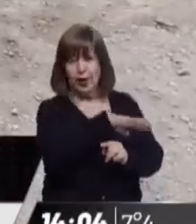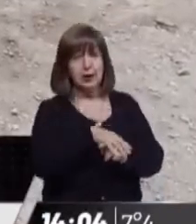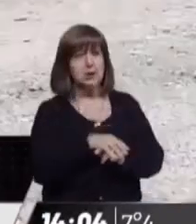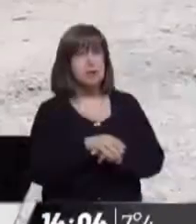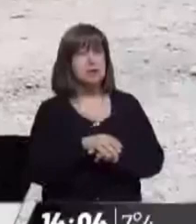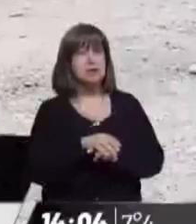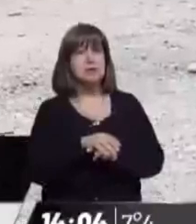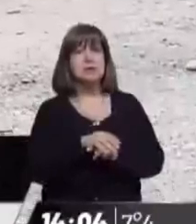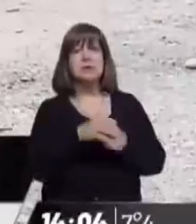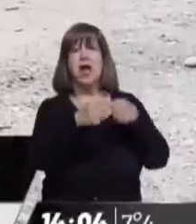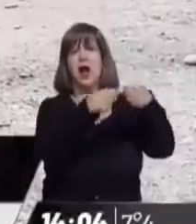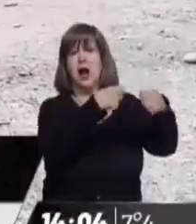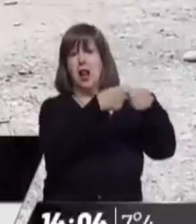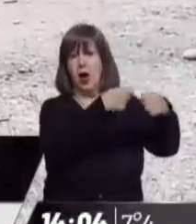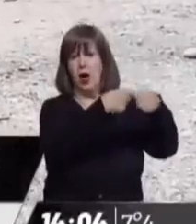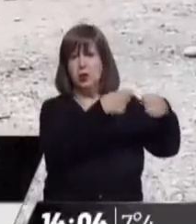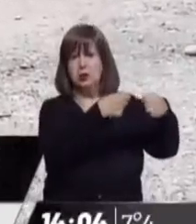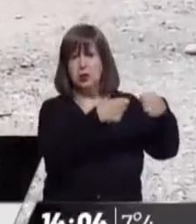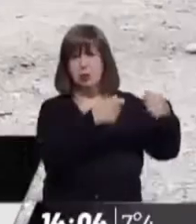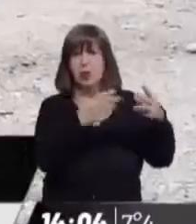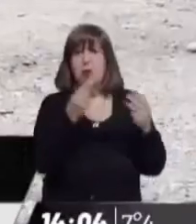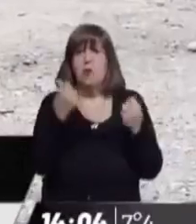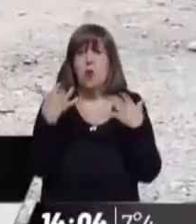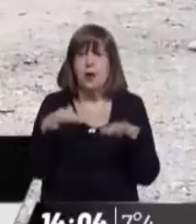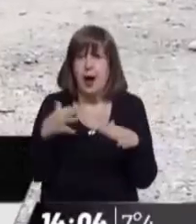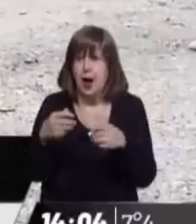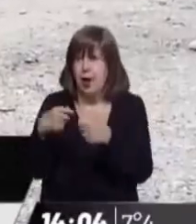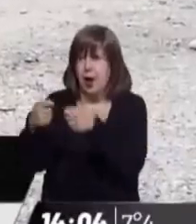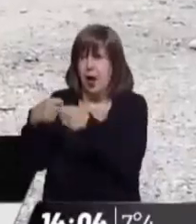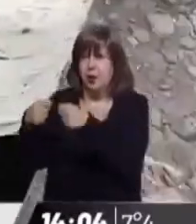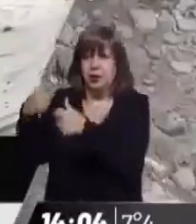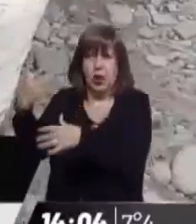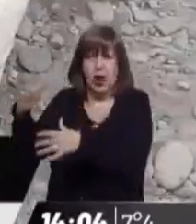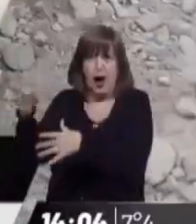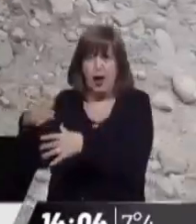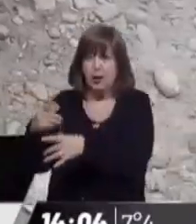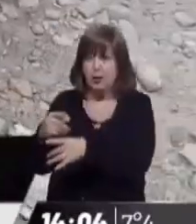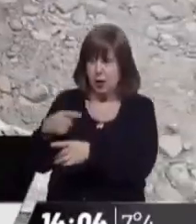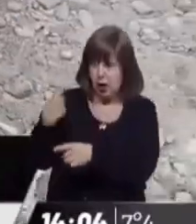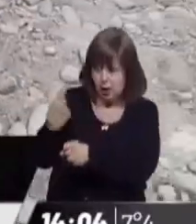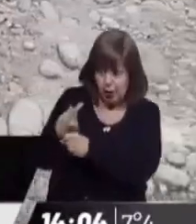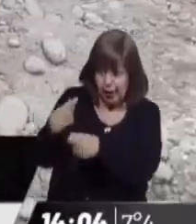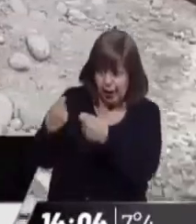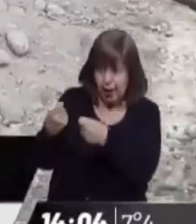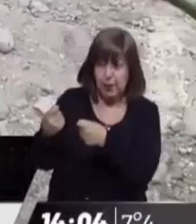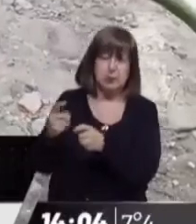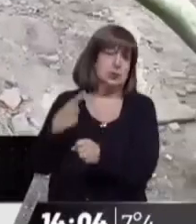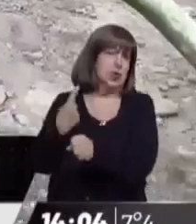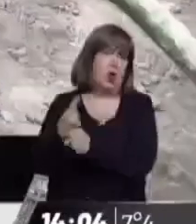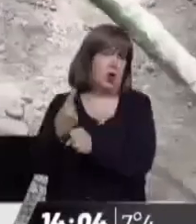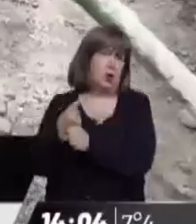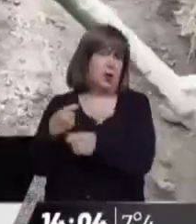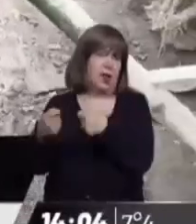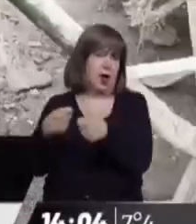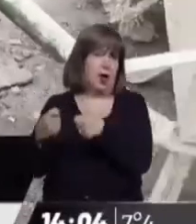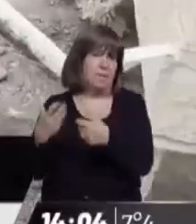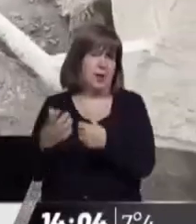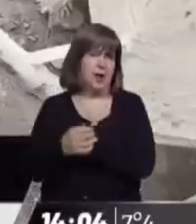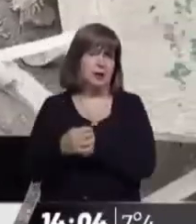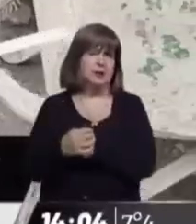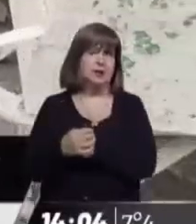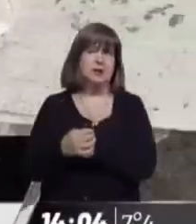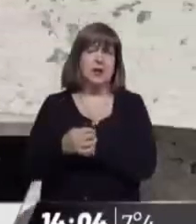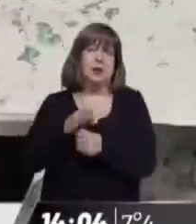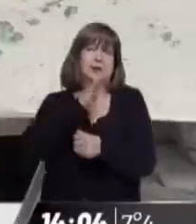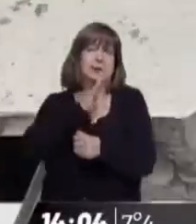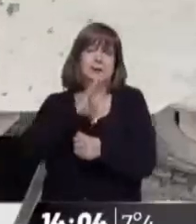No hay, pero en los negocios nomás está más caro. Claro, está más cara. ¿Y qué, es imposible? Sí, no se puede, no alcanza. No queda otra,